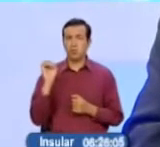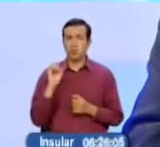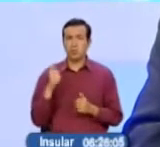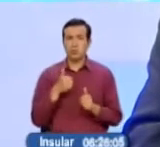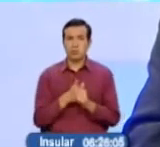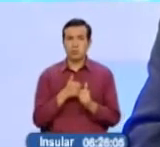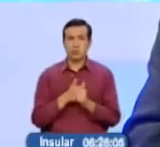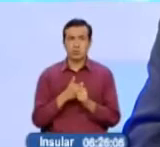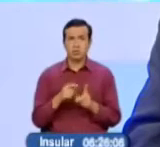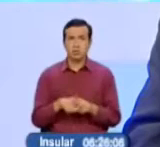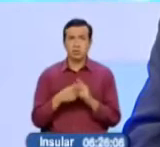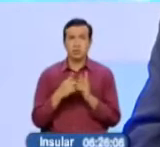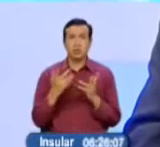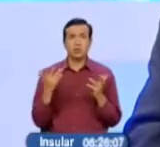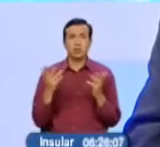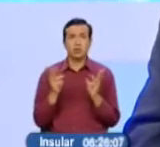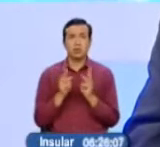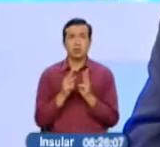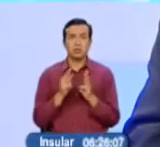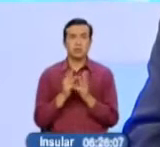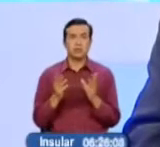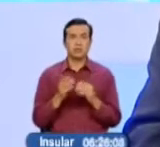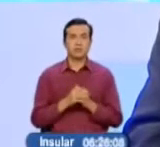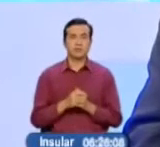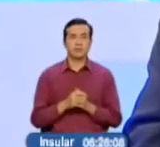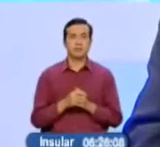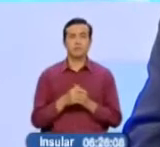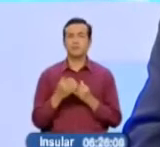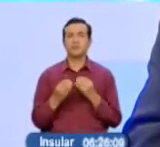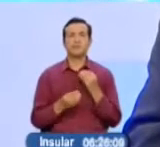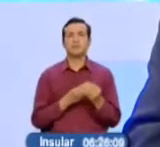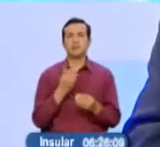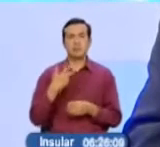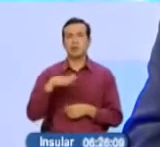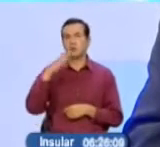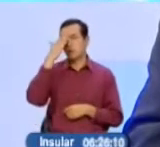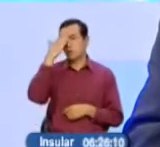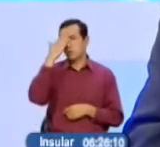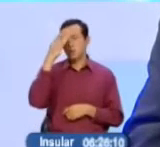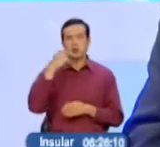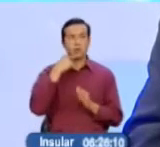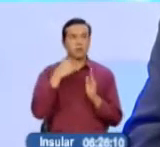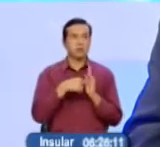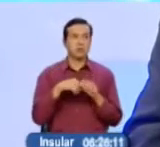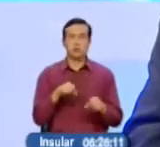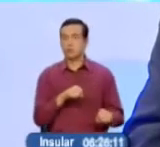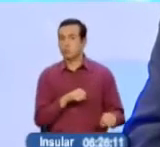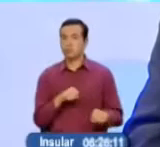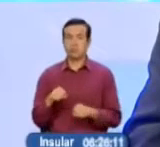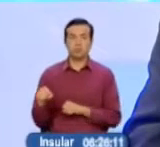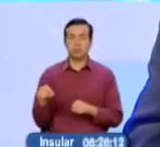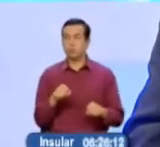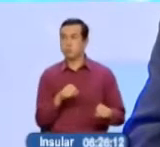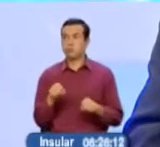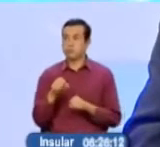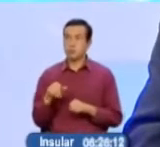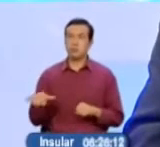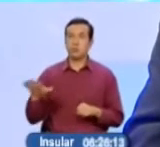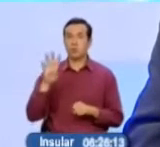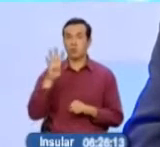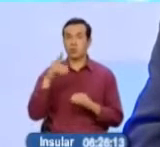o a las pocas horas de que ocurrió el evento. Entonces ahora podemos conocer, por ejemplo, un sismo, los estragos de un sismo